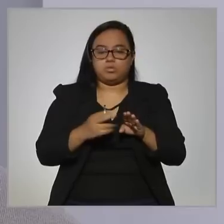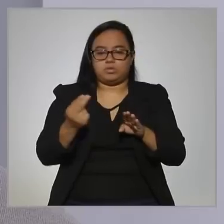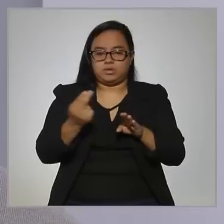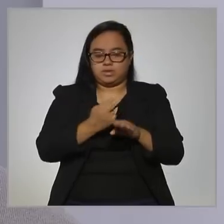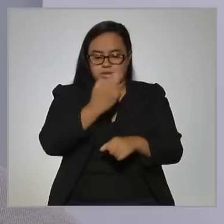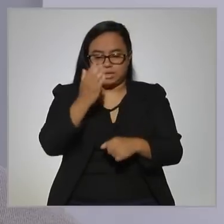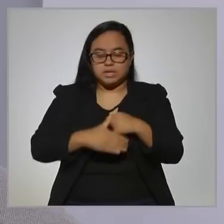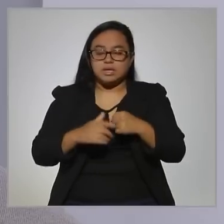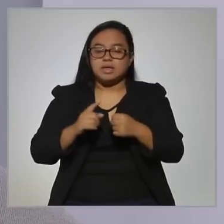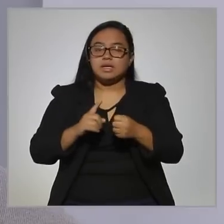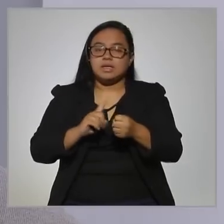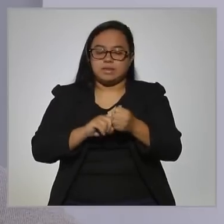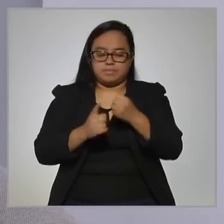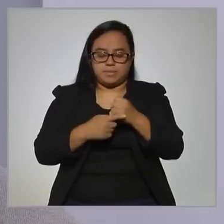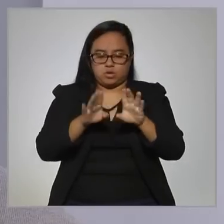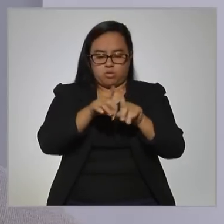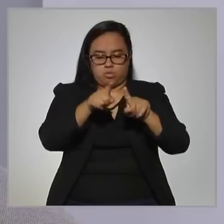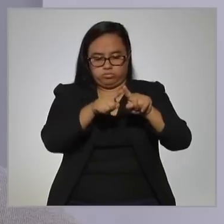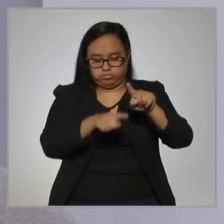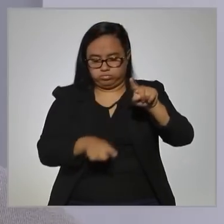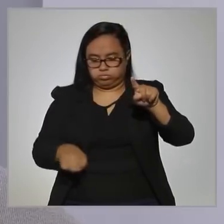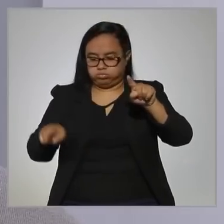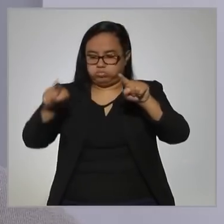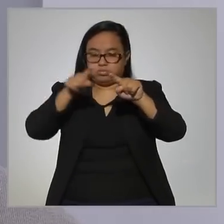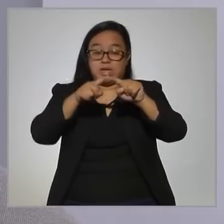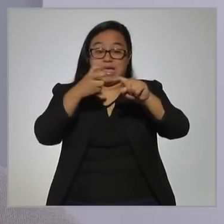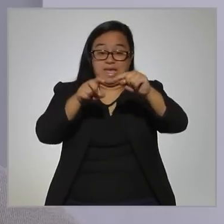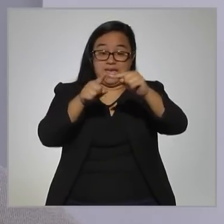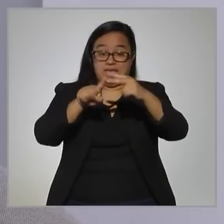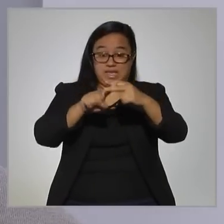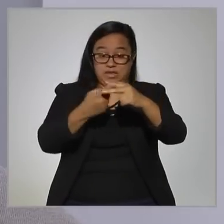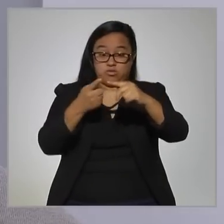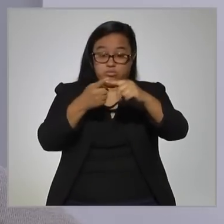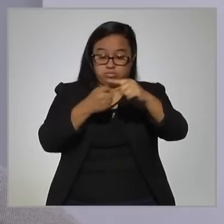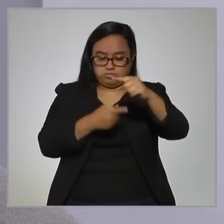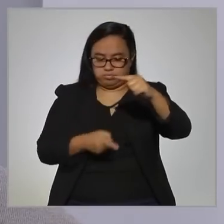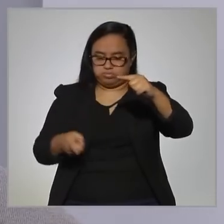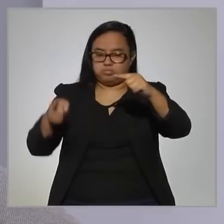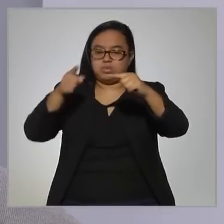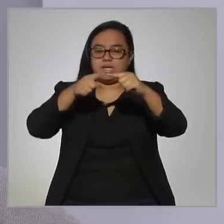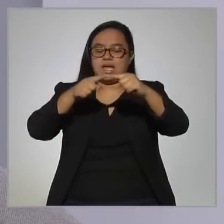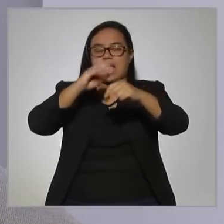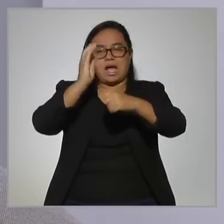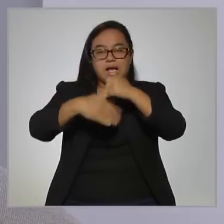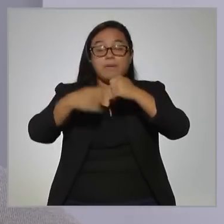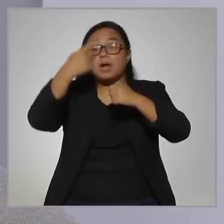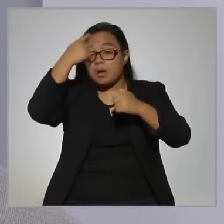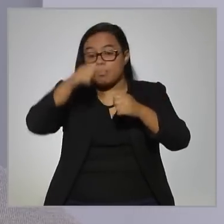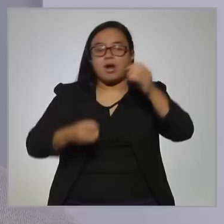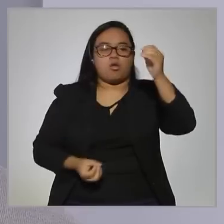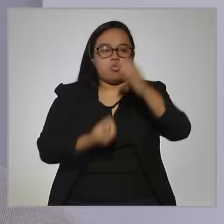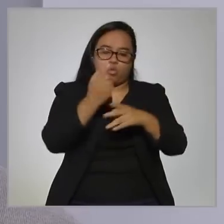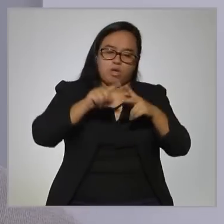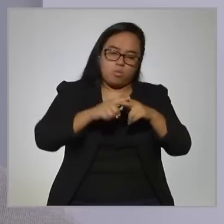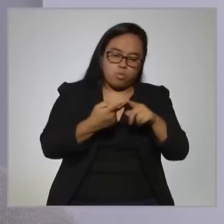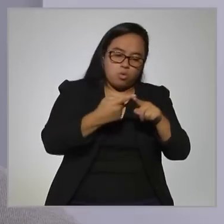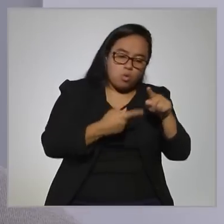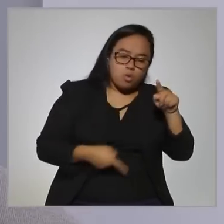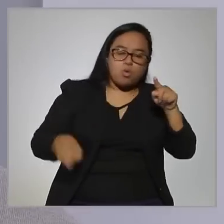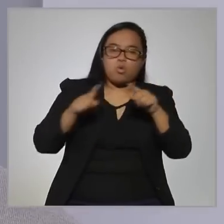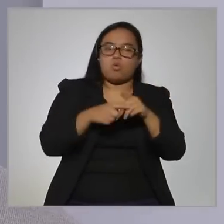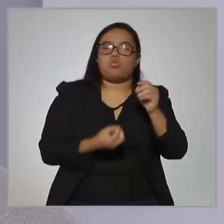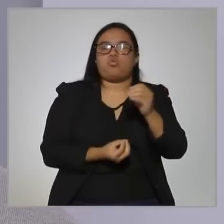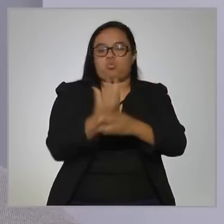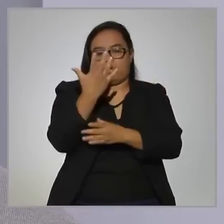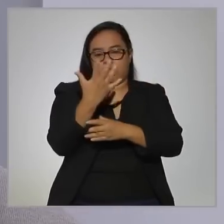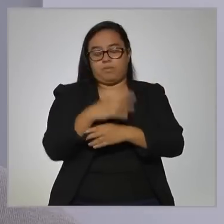la gran metáfora del círculo, necesitamos cerrar un ciclo para comenzar algo completamente nuevo. Y esa es